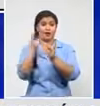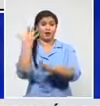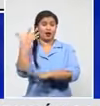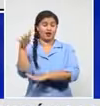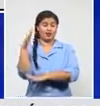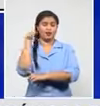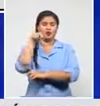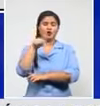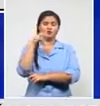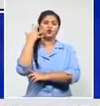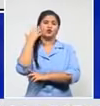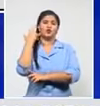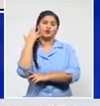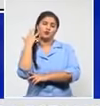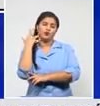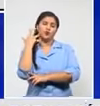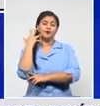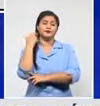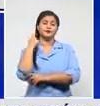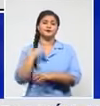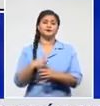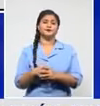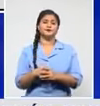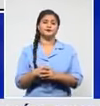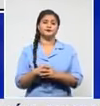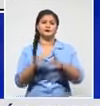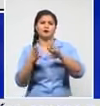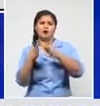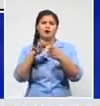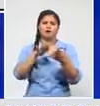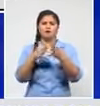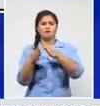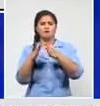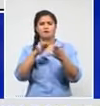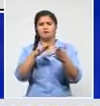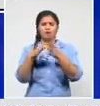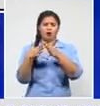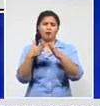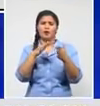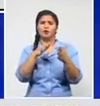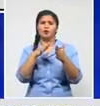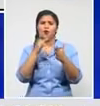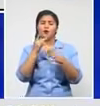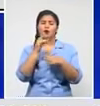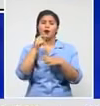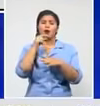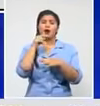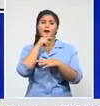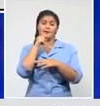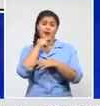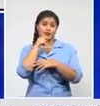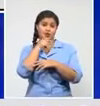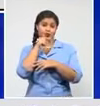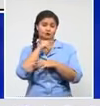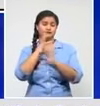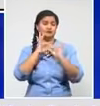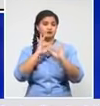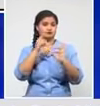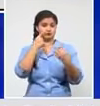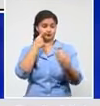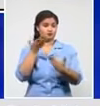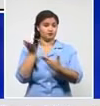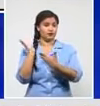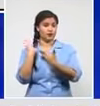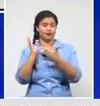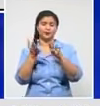de color medio camarillo o mandarina, la parte de arriba, que ustedes ven que prácticamente todos los